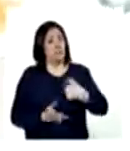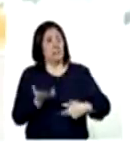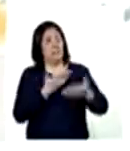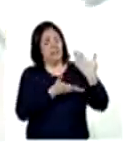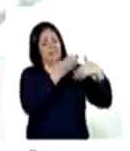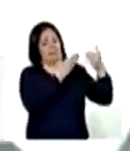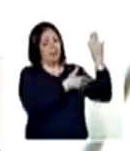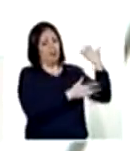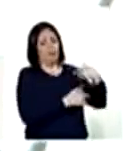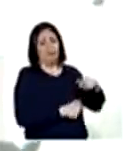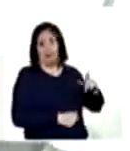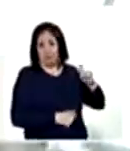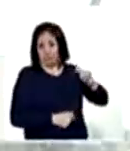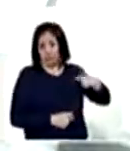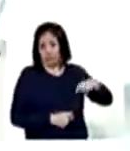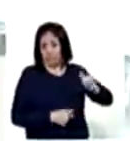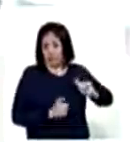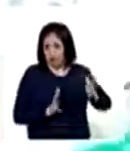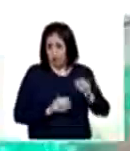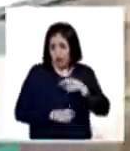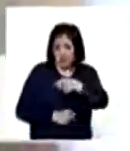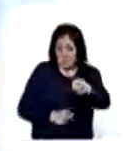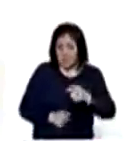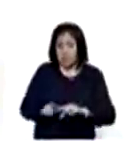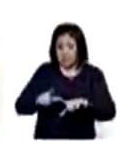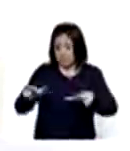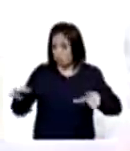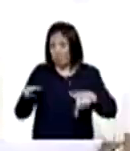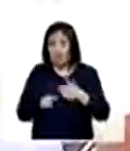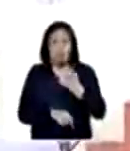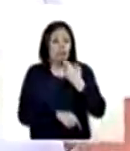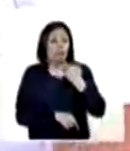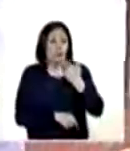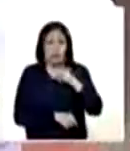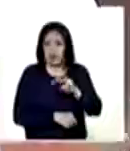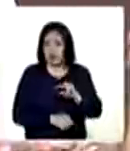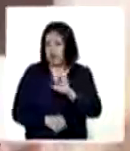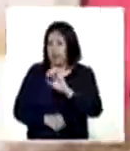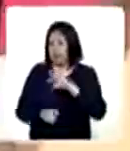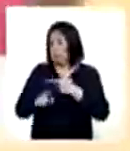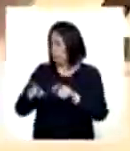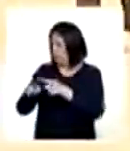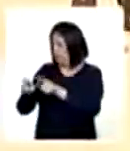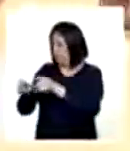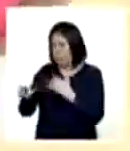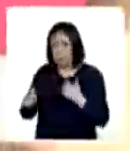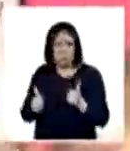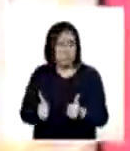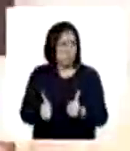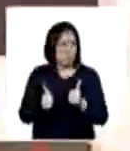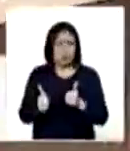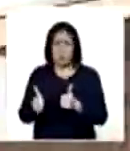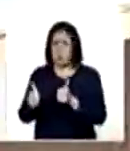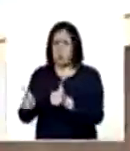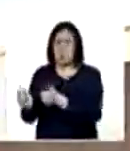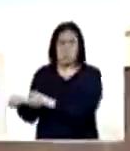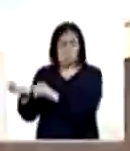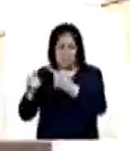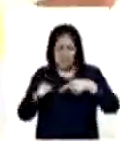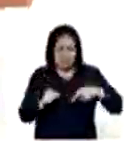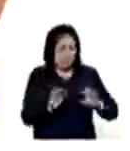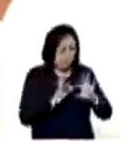de la colonia. Aquí, en la zona de dulces de Mistura, de verdad, que hay una variedad excelente para poder aquí venir degustar a una